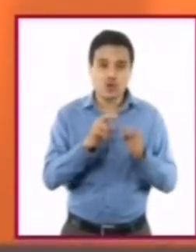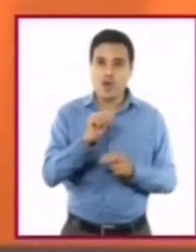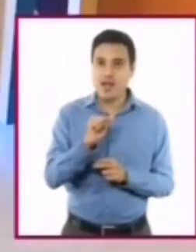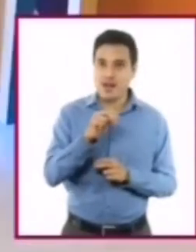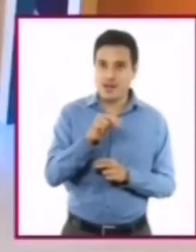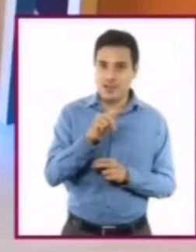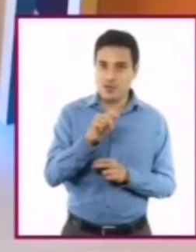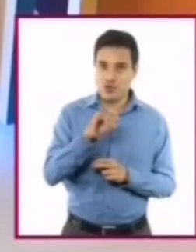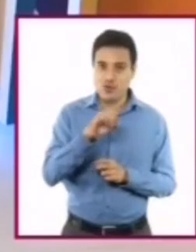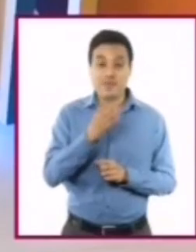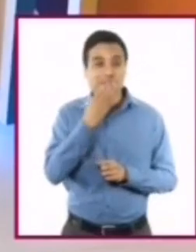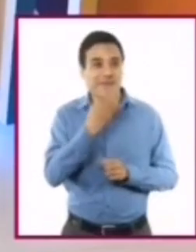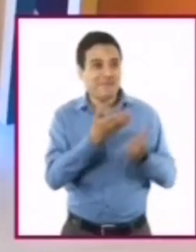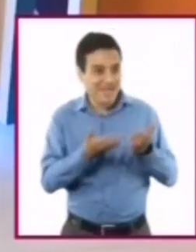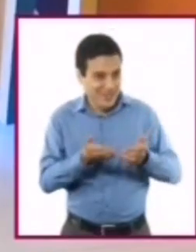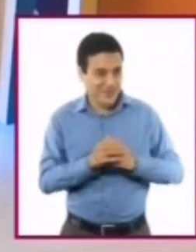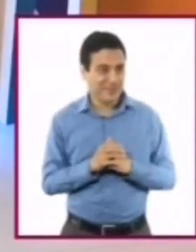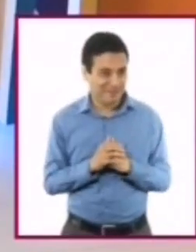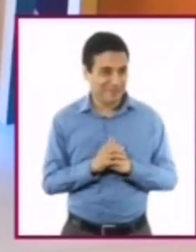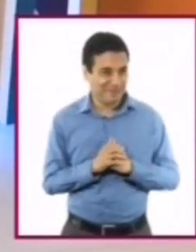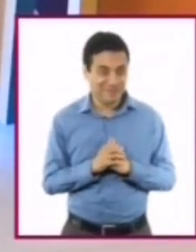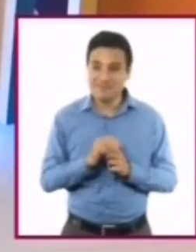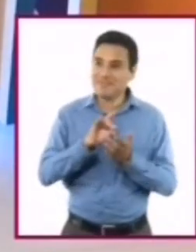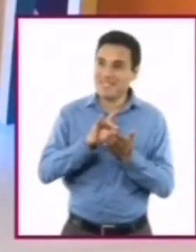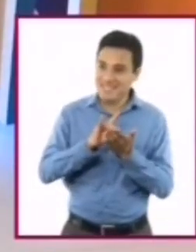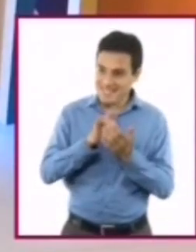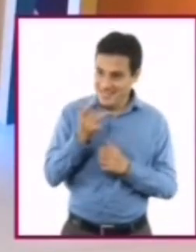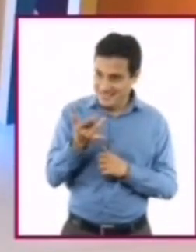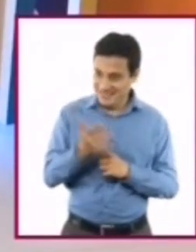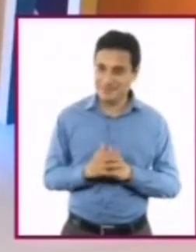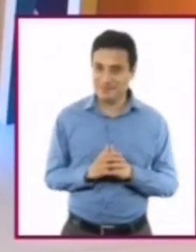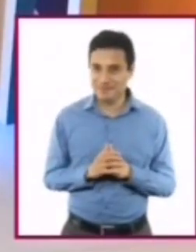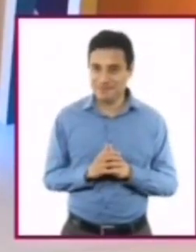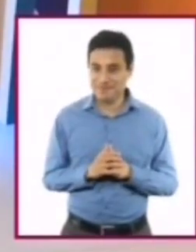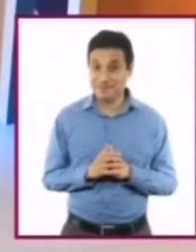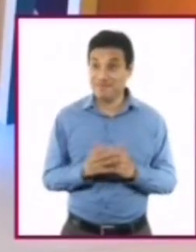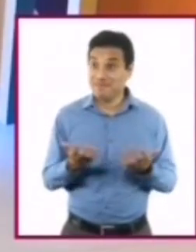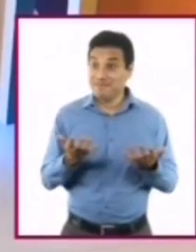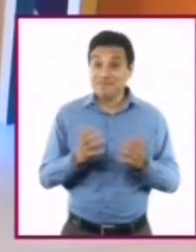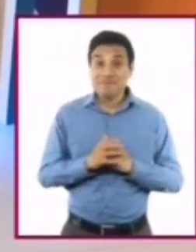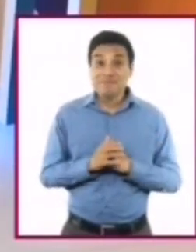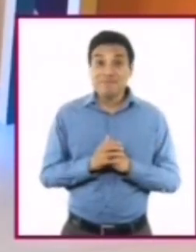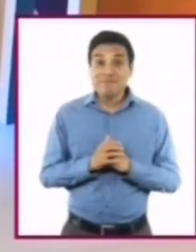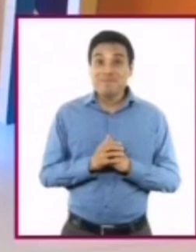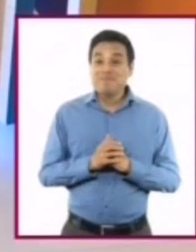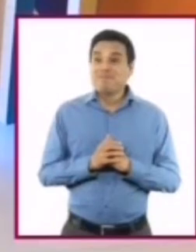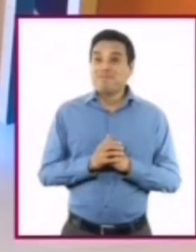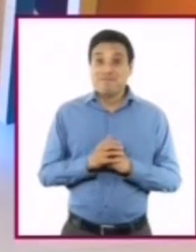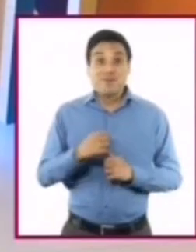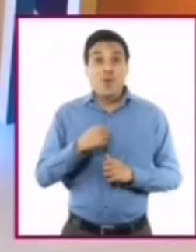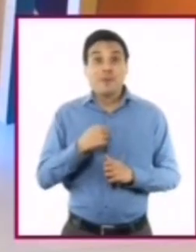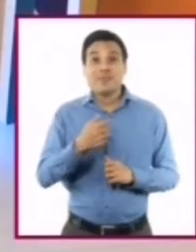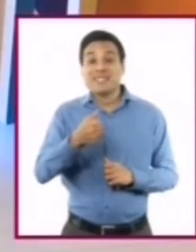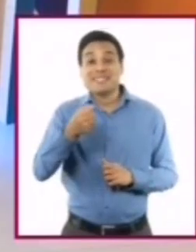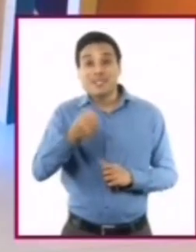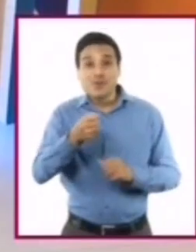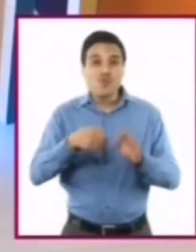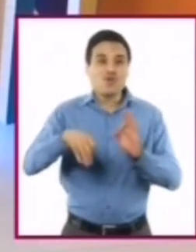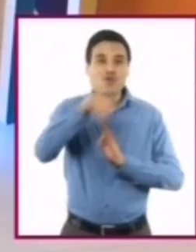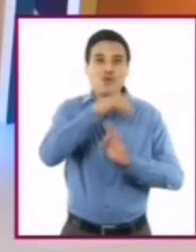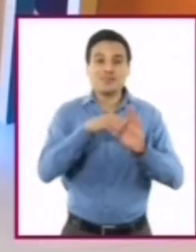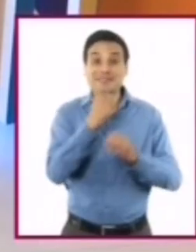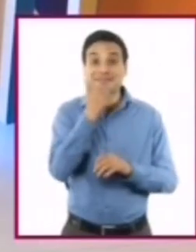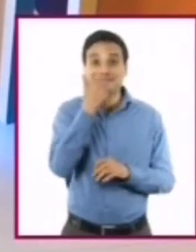Campos. Bienvenido, profesor. Muchas gracias. Maestra Ana, le envío un cordial saludo a todas y todos nuestros